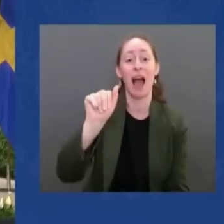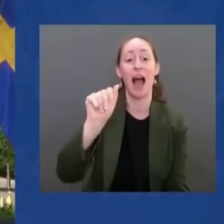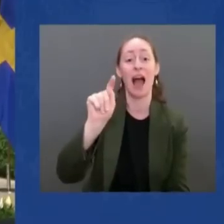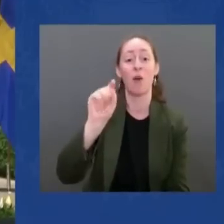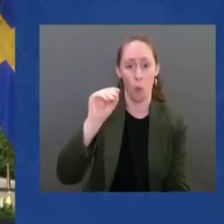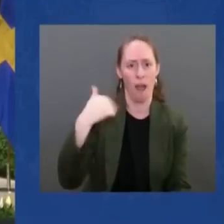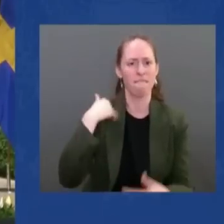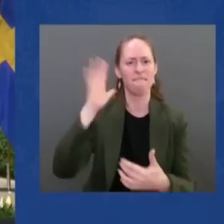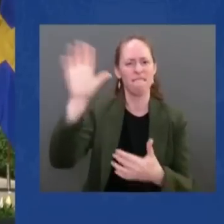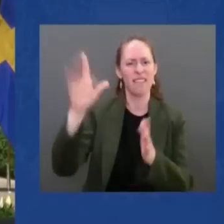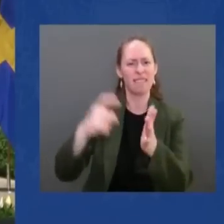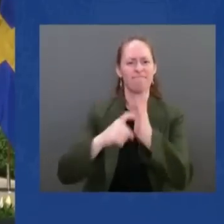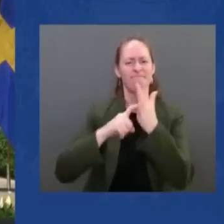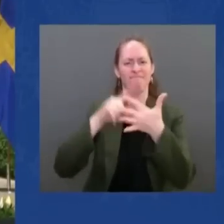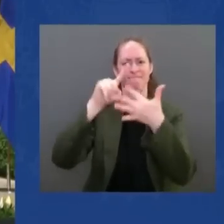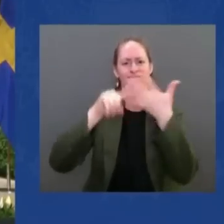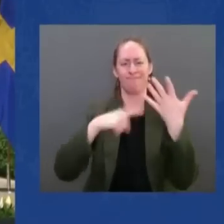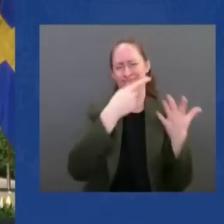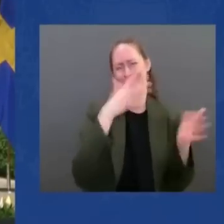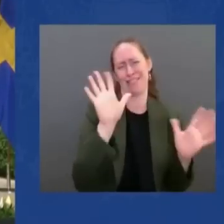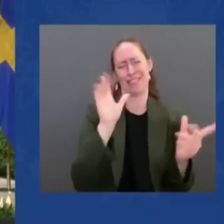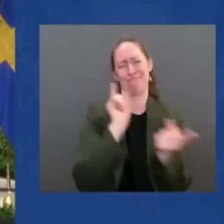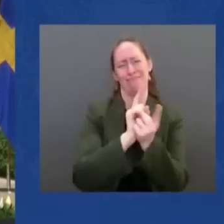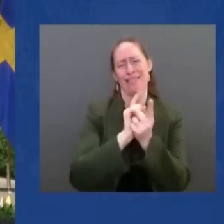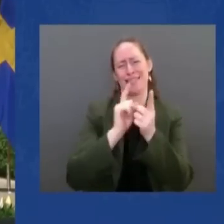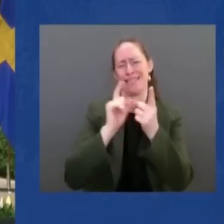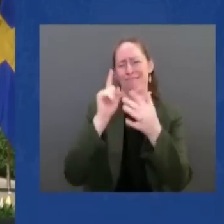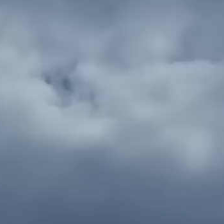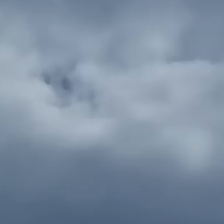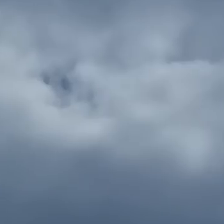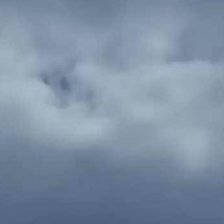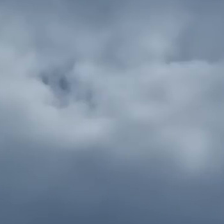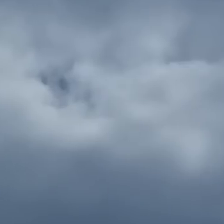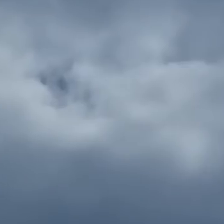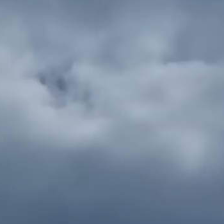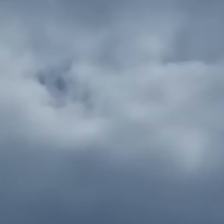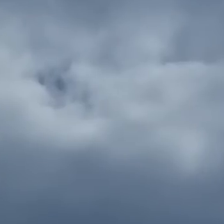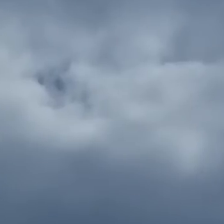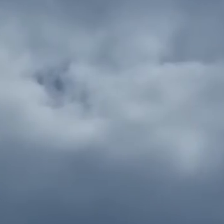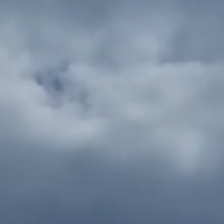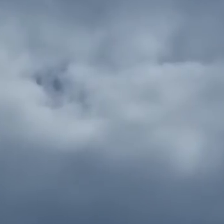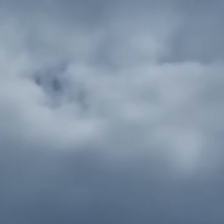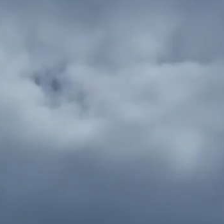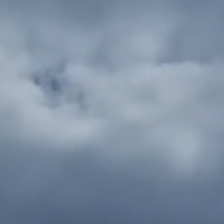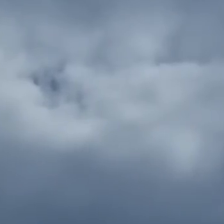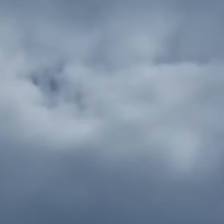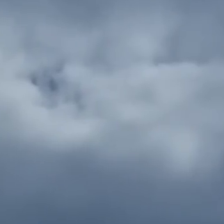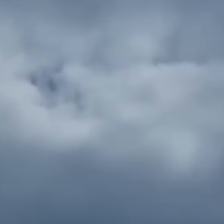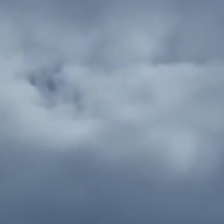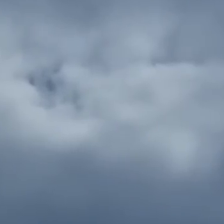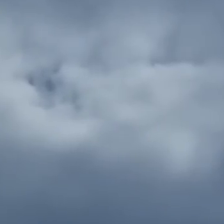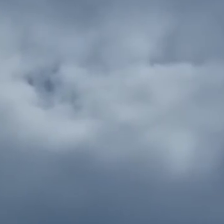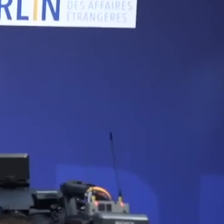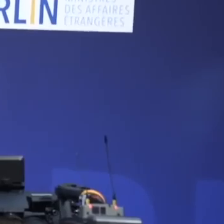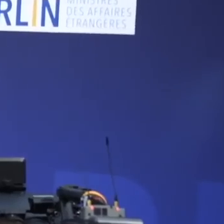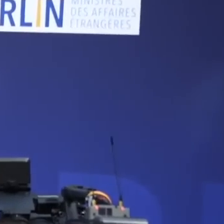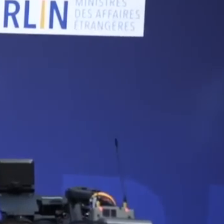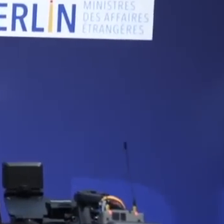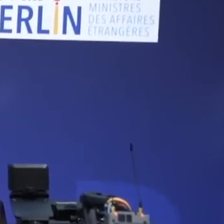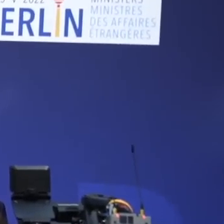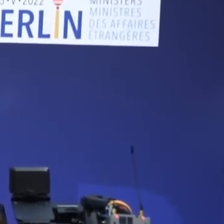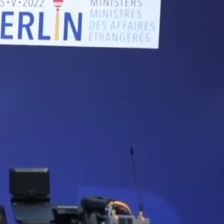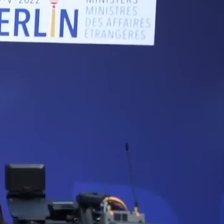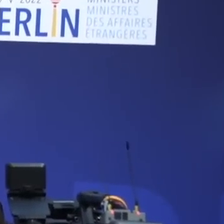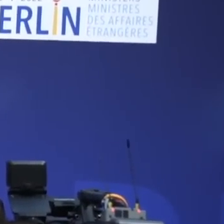El presidente de Estados Unidos, Joe Biden, expresó este jueves su rotundo apoyo a las solicitudes de Finlandia y Suecia de entrar a la OTAN, al asegurar que